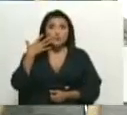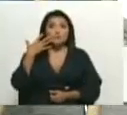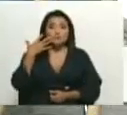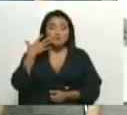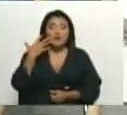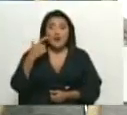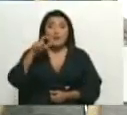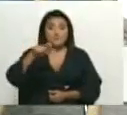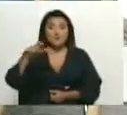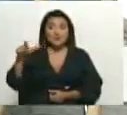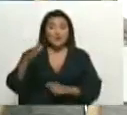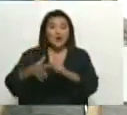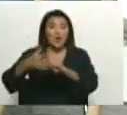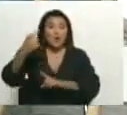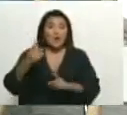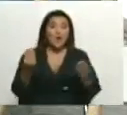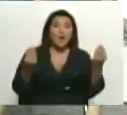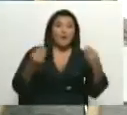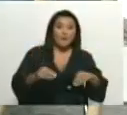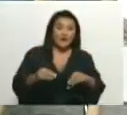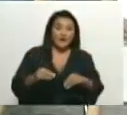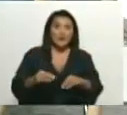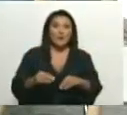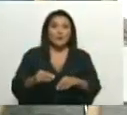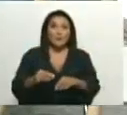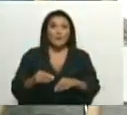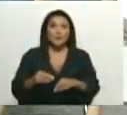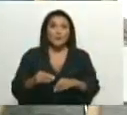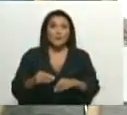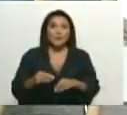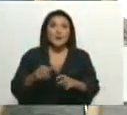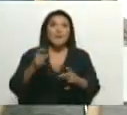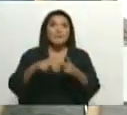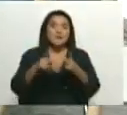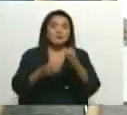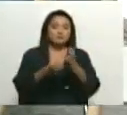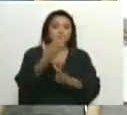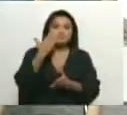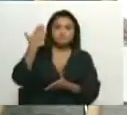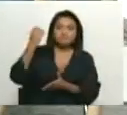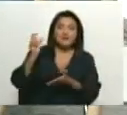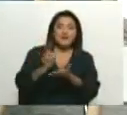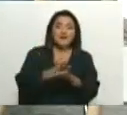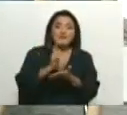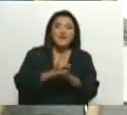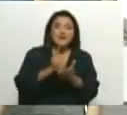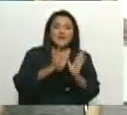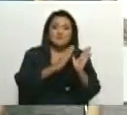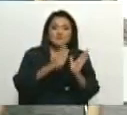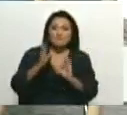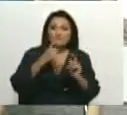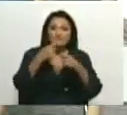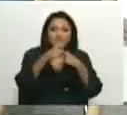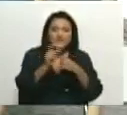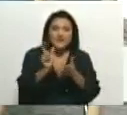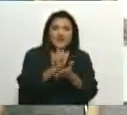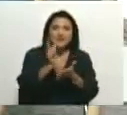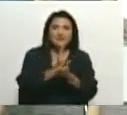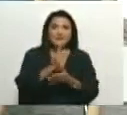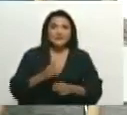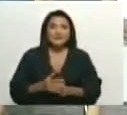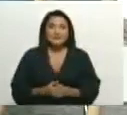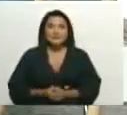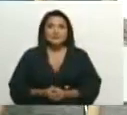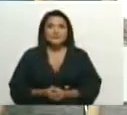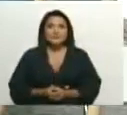posible este hermoso remozamiento de esta librería, y es un modelo que debemos aplicar en todos los espacios culturales. Aquí le tenemos la vista puesta al